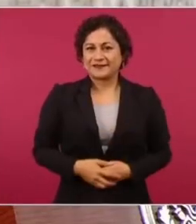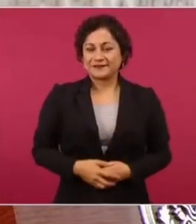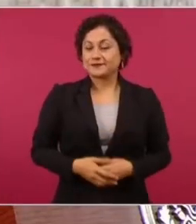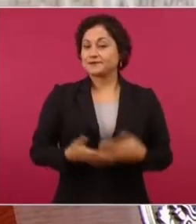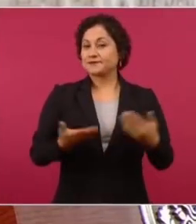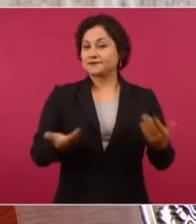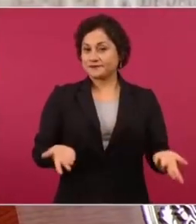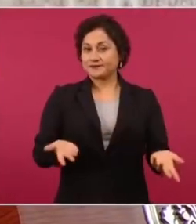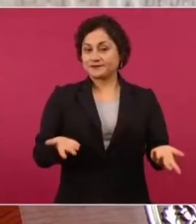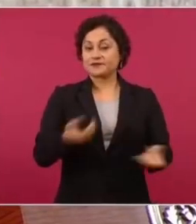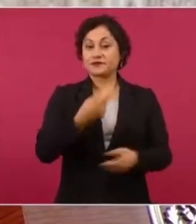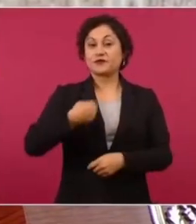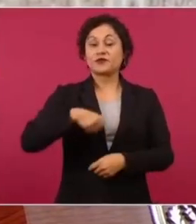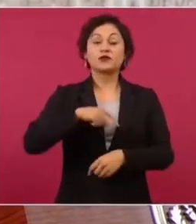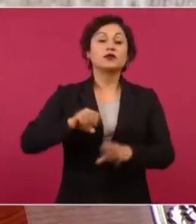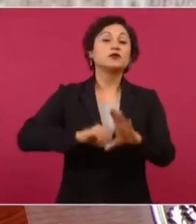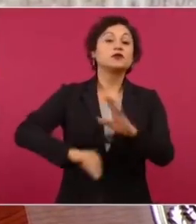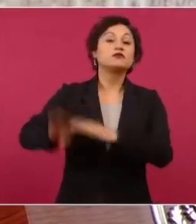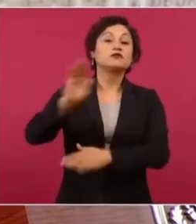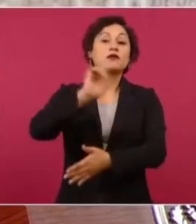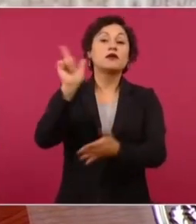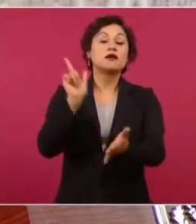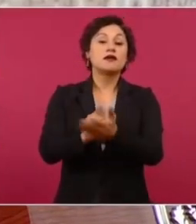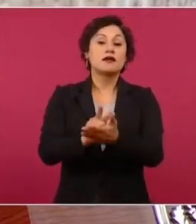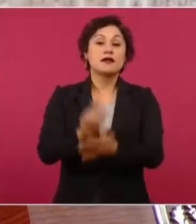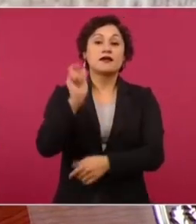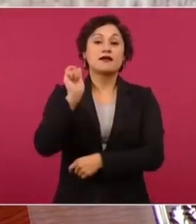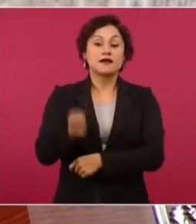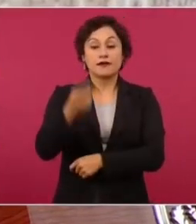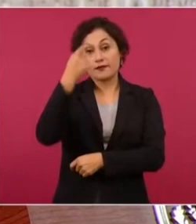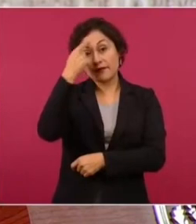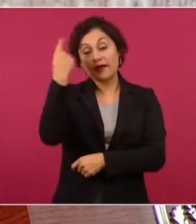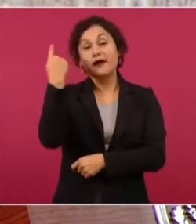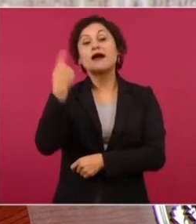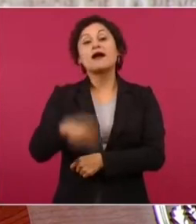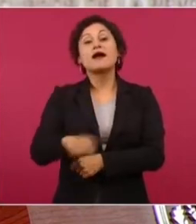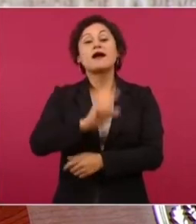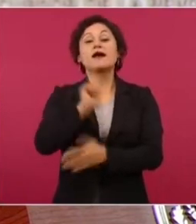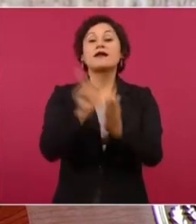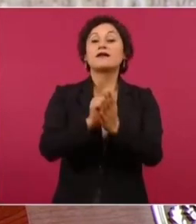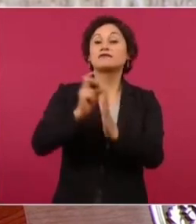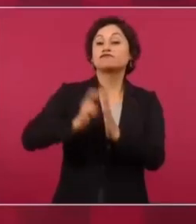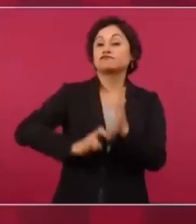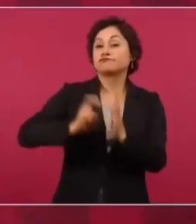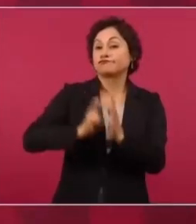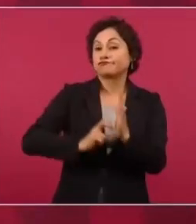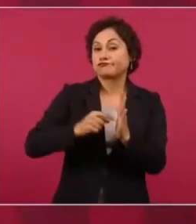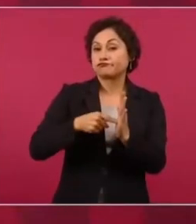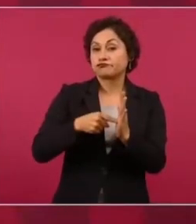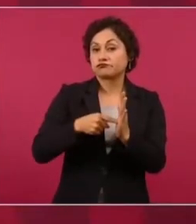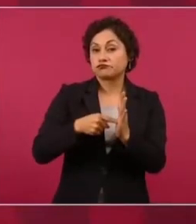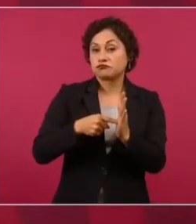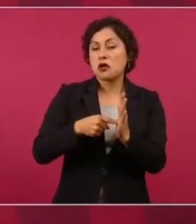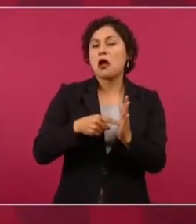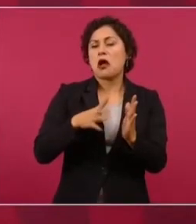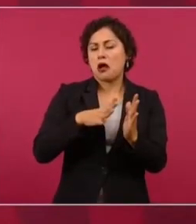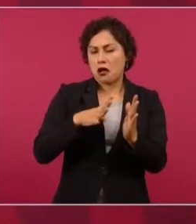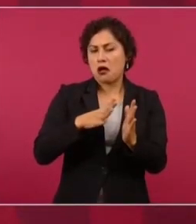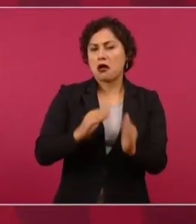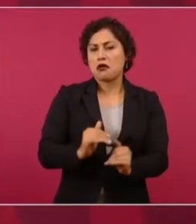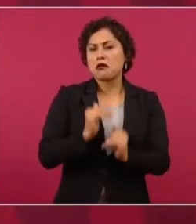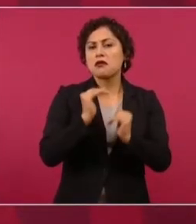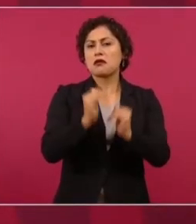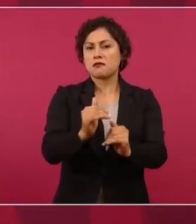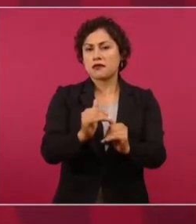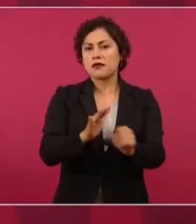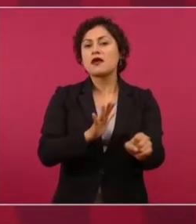la ley que enviamos nosotros de reforma electoral tiene todas esas limitaciones.